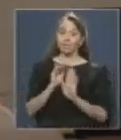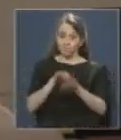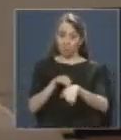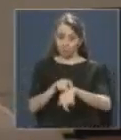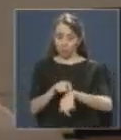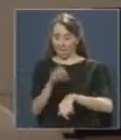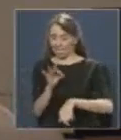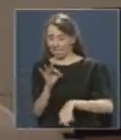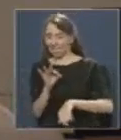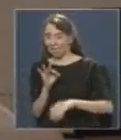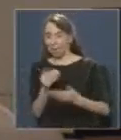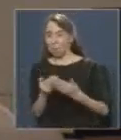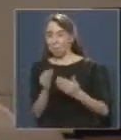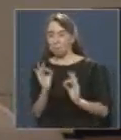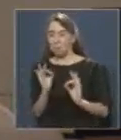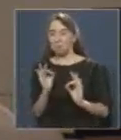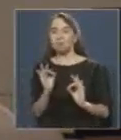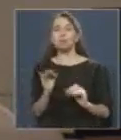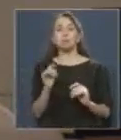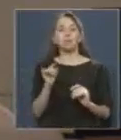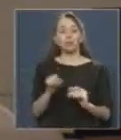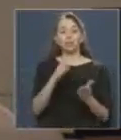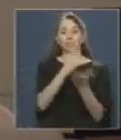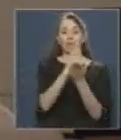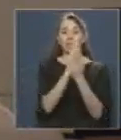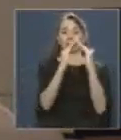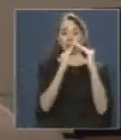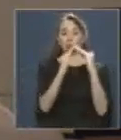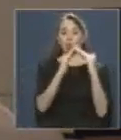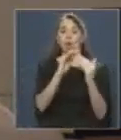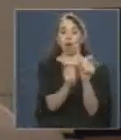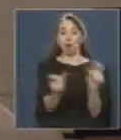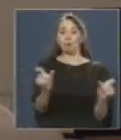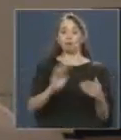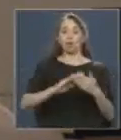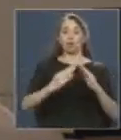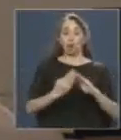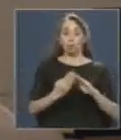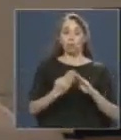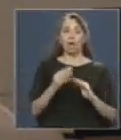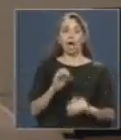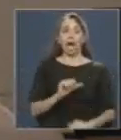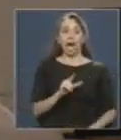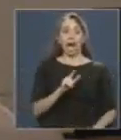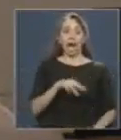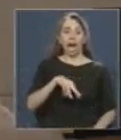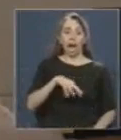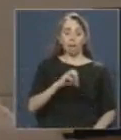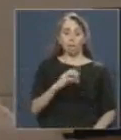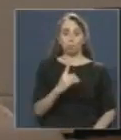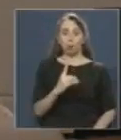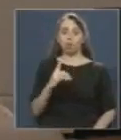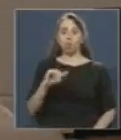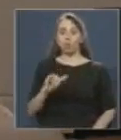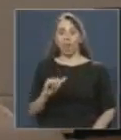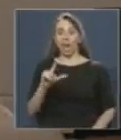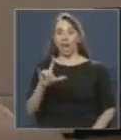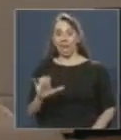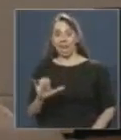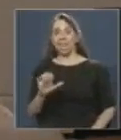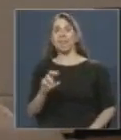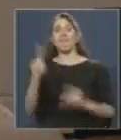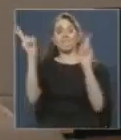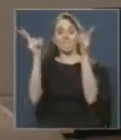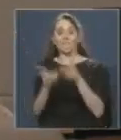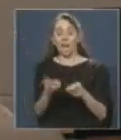oportunos. Sin embargo, para esta comunidad escolar, la comunidad escolar del Almondale Valle de Concepción, la urgencia